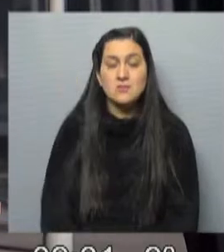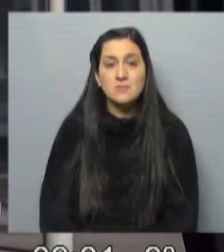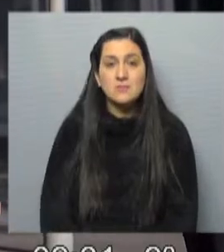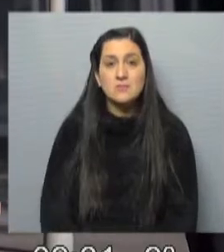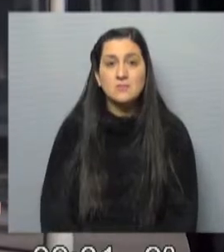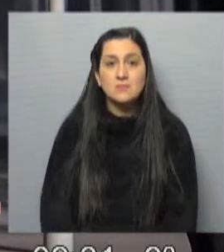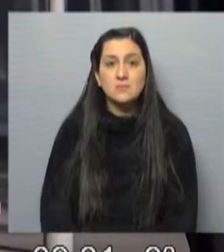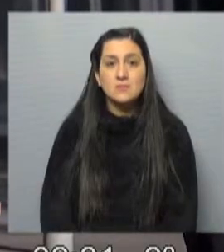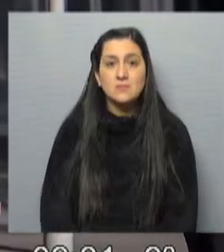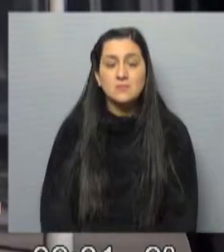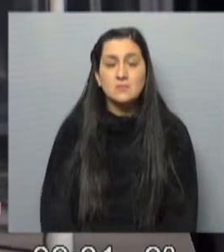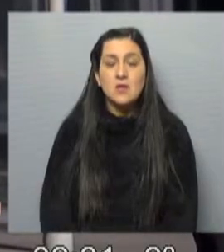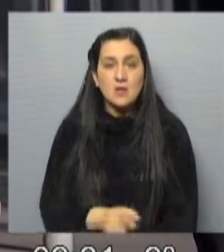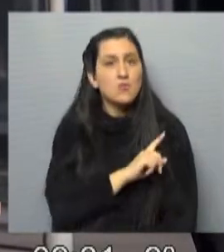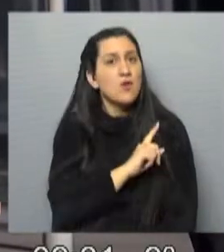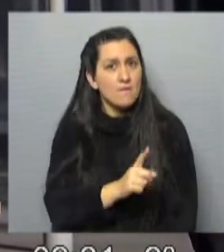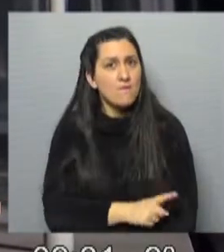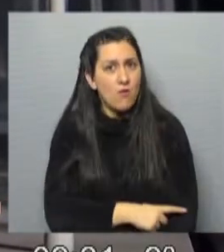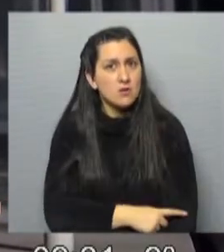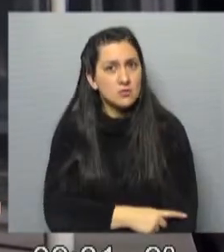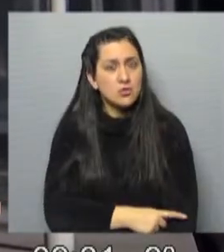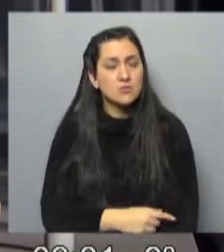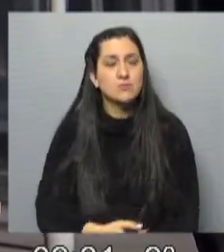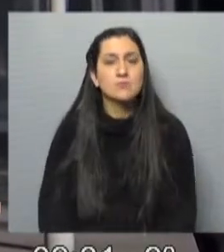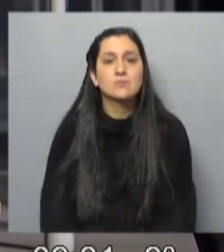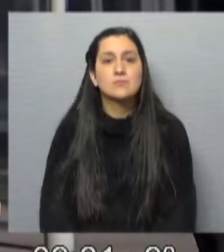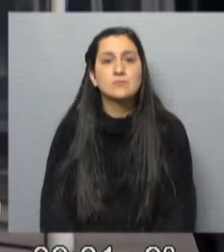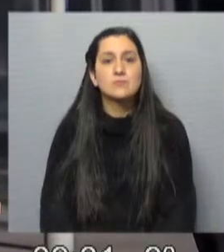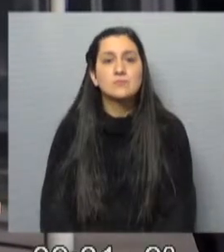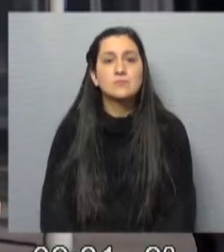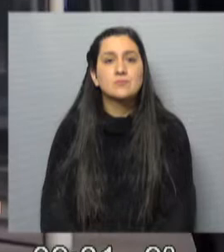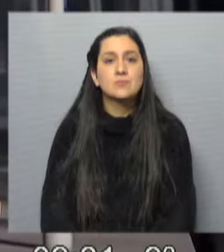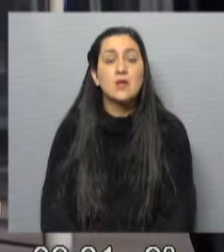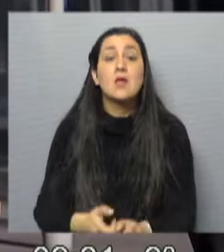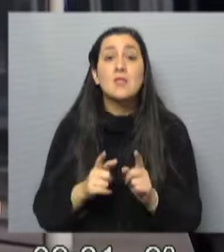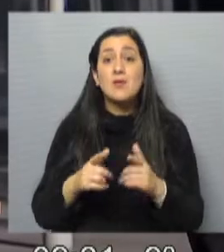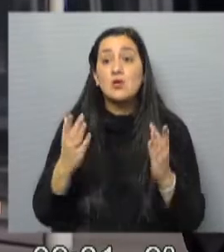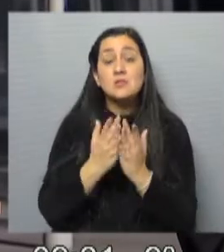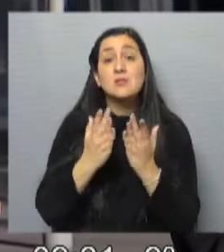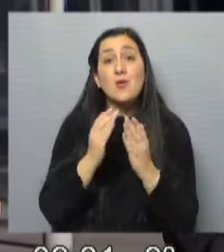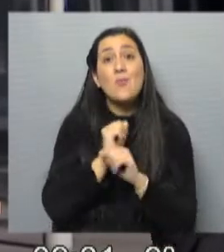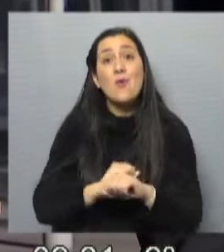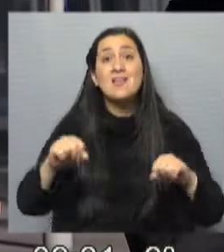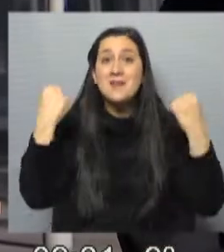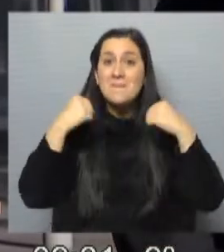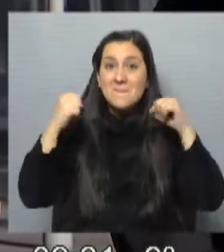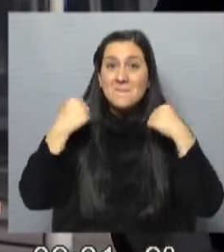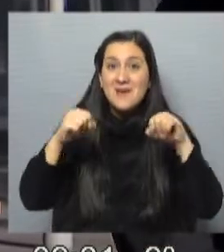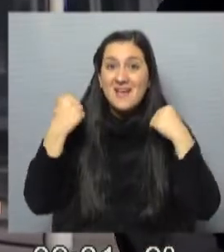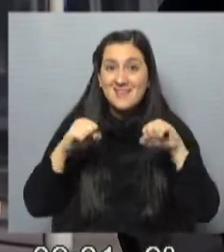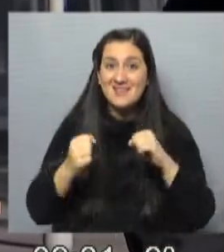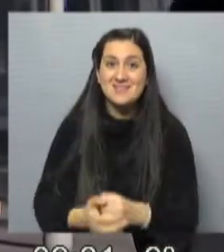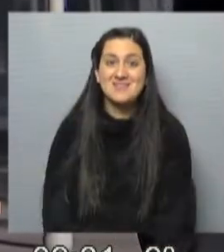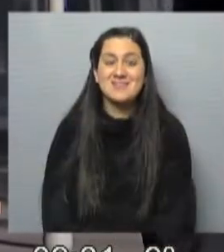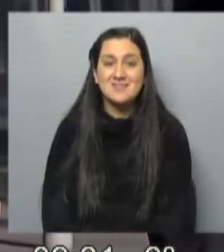para nosotros un refuerzo en cuanto a cargos docentes y en cuanto a que los estudiantes puedan realizar sus prácticas en territorio,